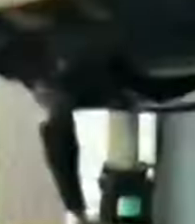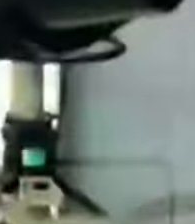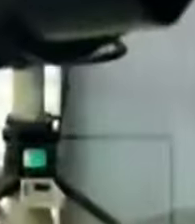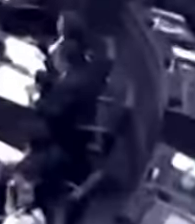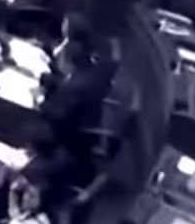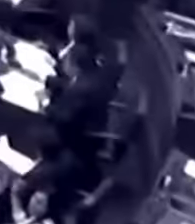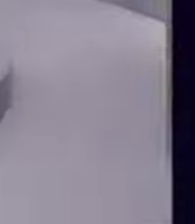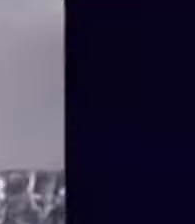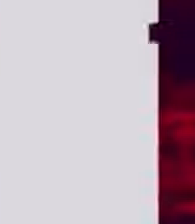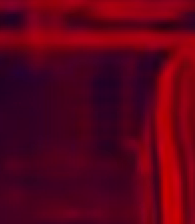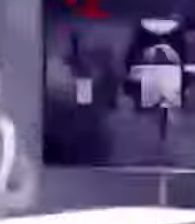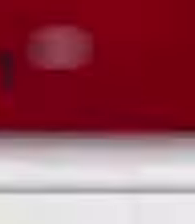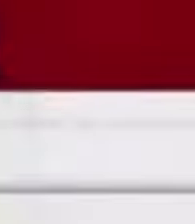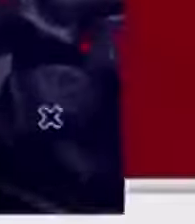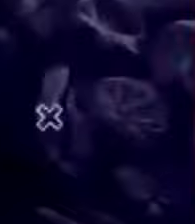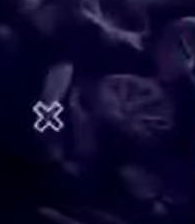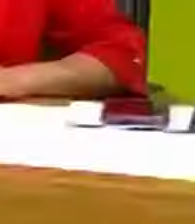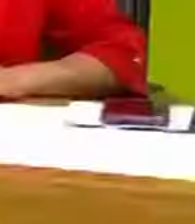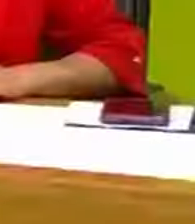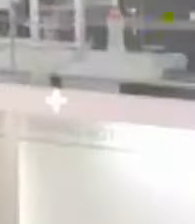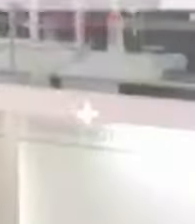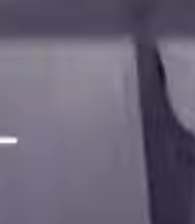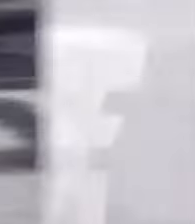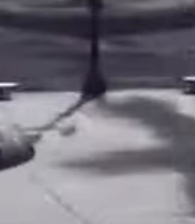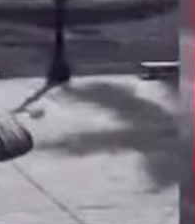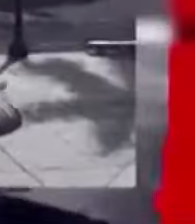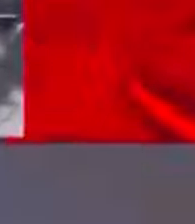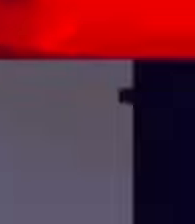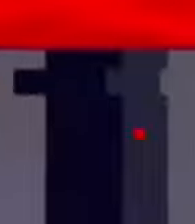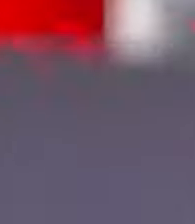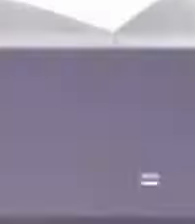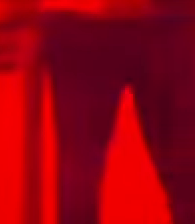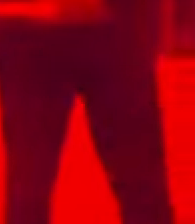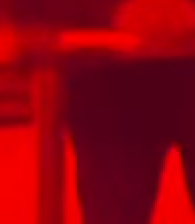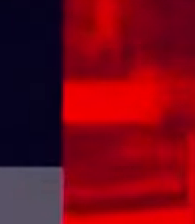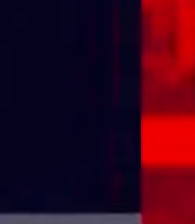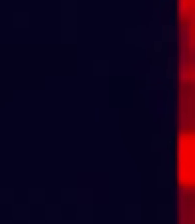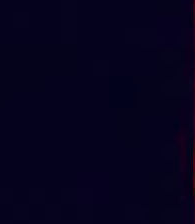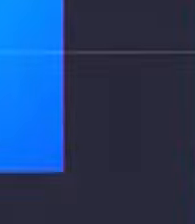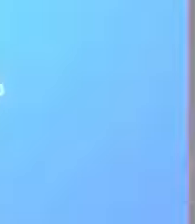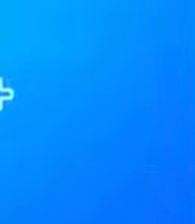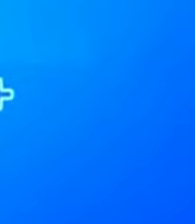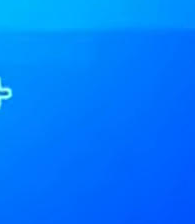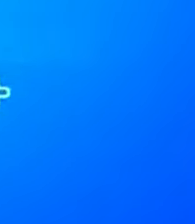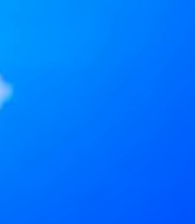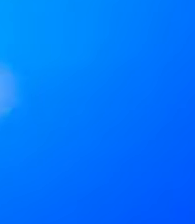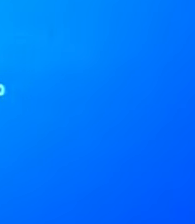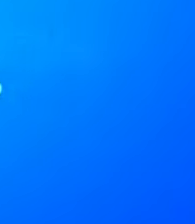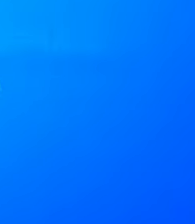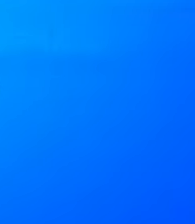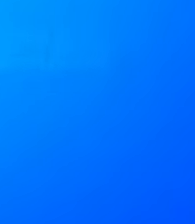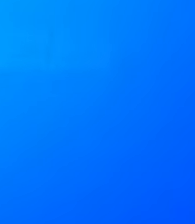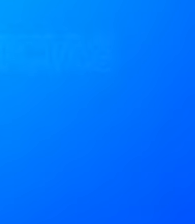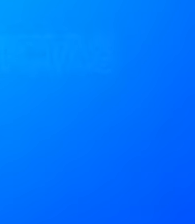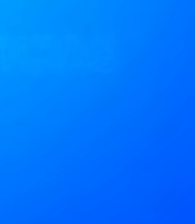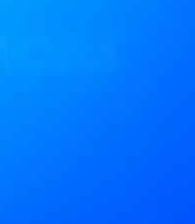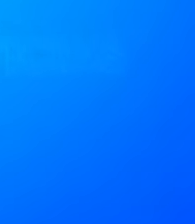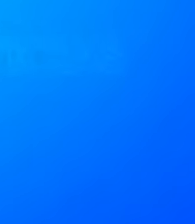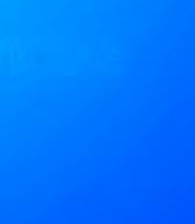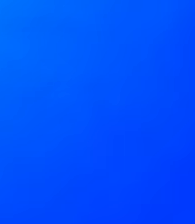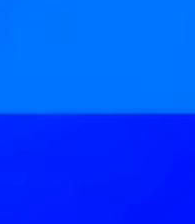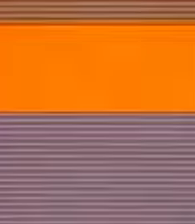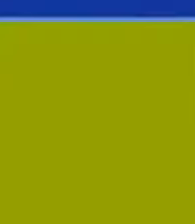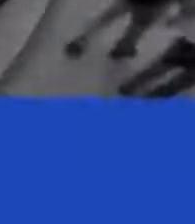Información todos los días, a toda hora, con la mayor cobertura. TV Perú Noticias, siempre